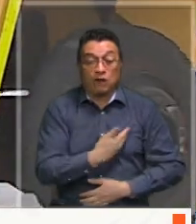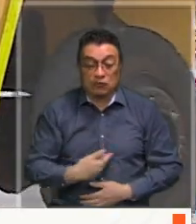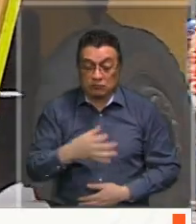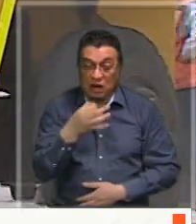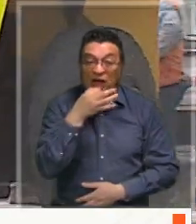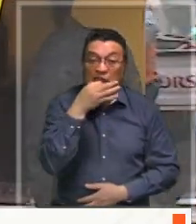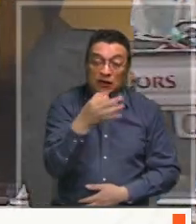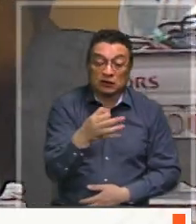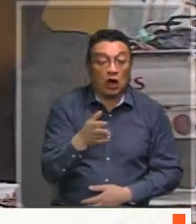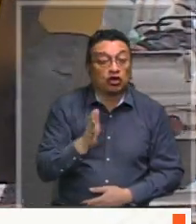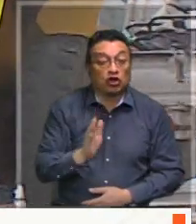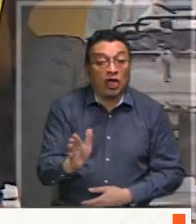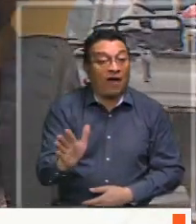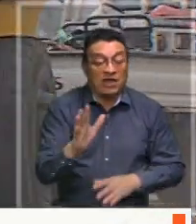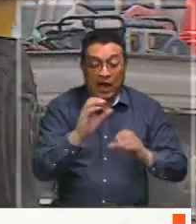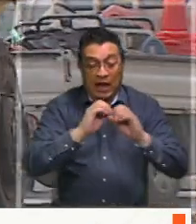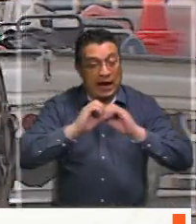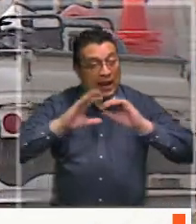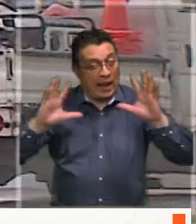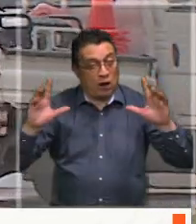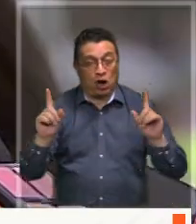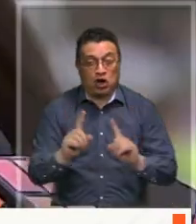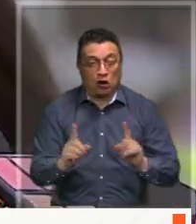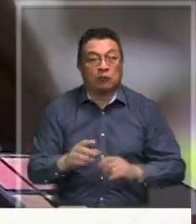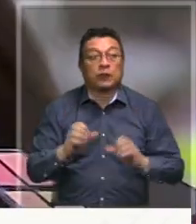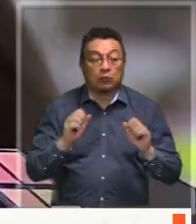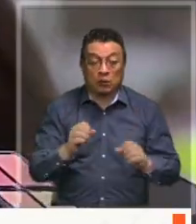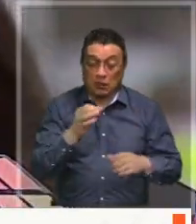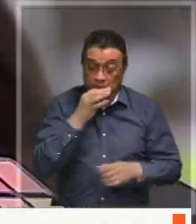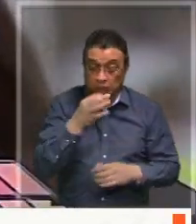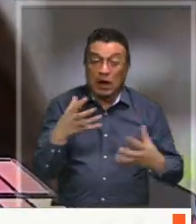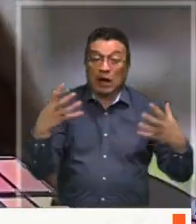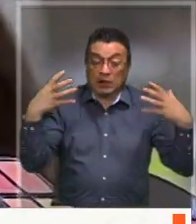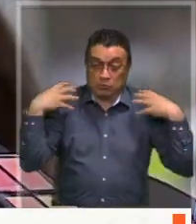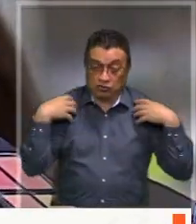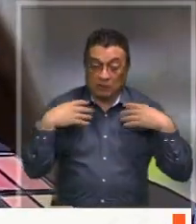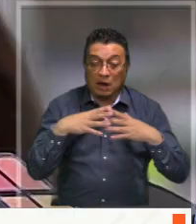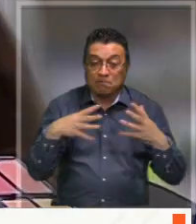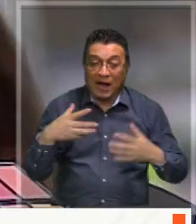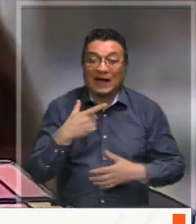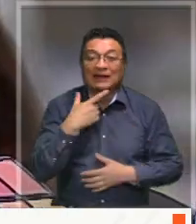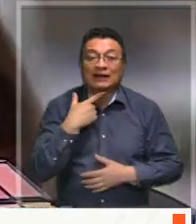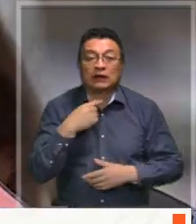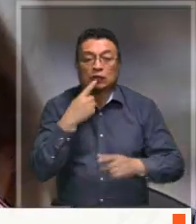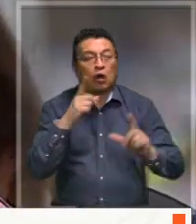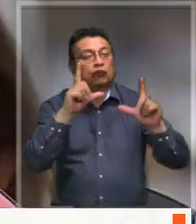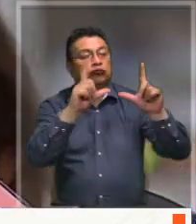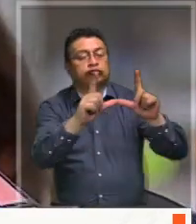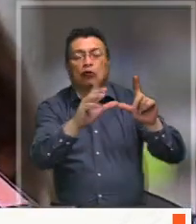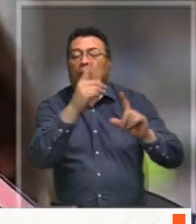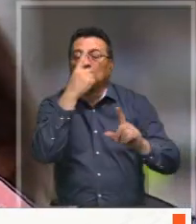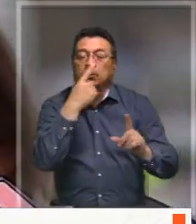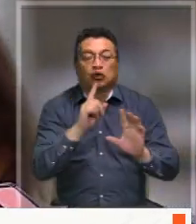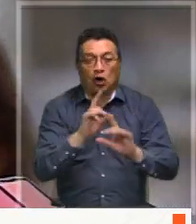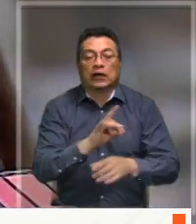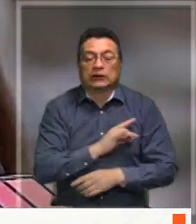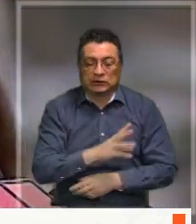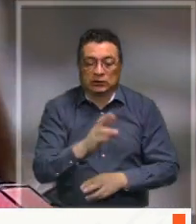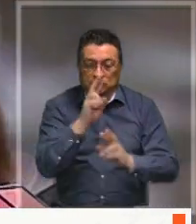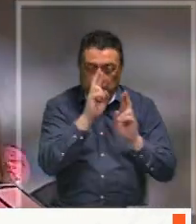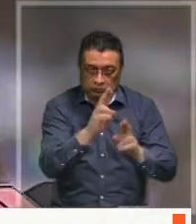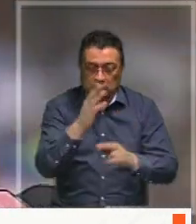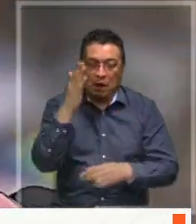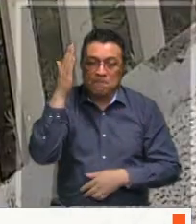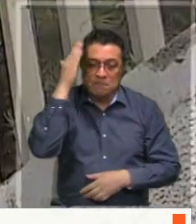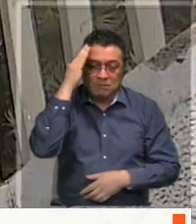que aún no hay un bosquejo. Puedo decir responsablemente que va a ser algo mucho más interesante que una placa, mucho más potente, porque Chile merece un espacio de memoria